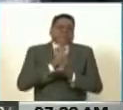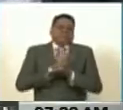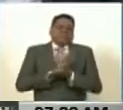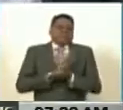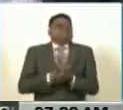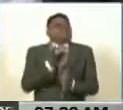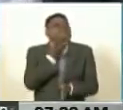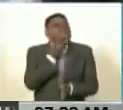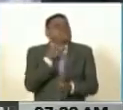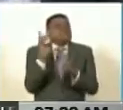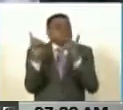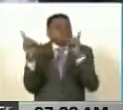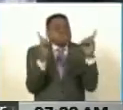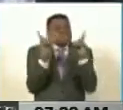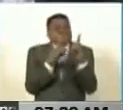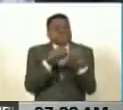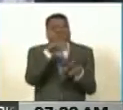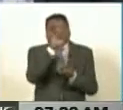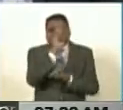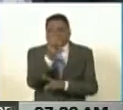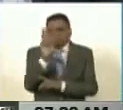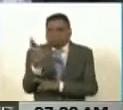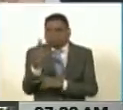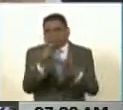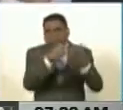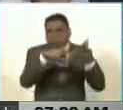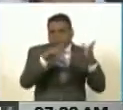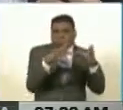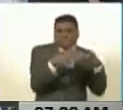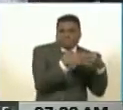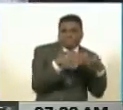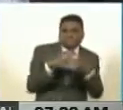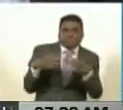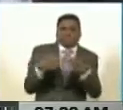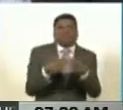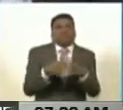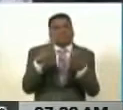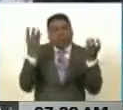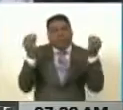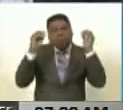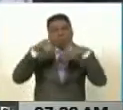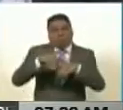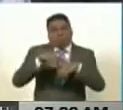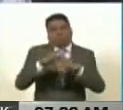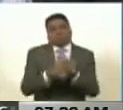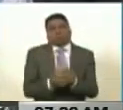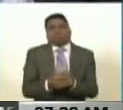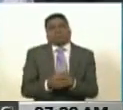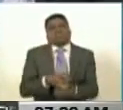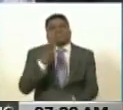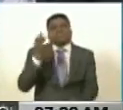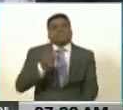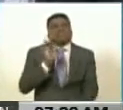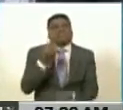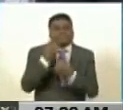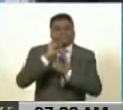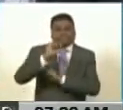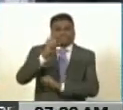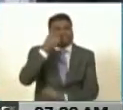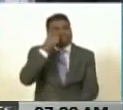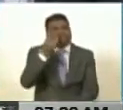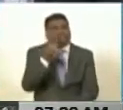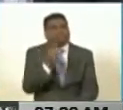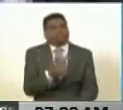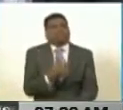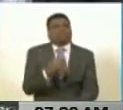dialogas, tú buscas el respeto entre las partes, tú buscas el acuerdo entre los contrarios. Y siempre como defensor del pueblo voy a